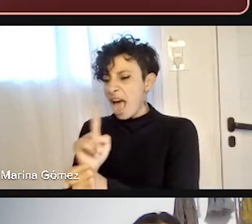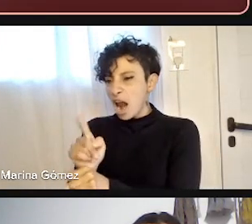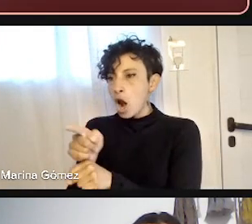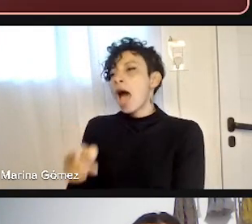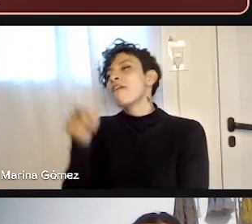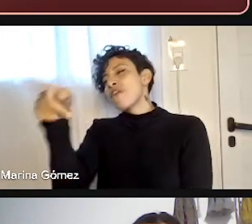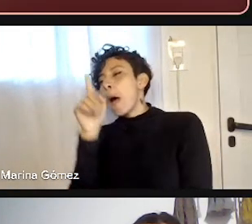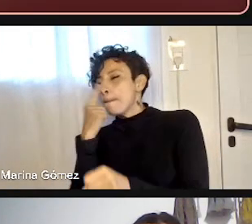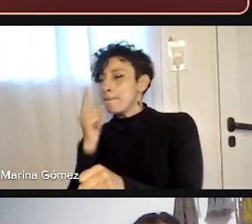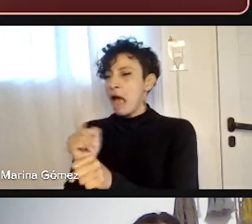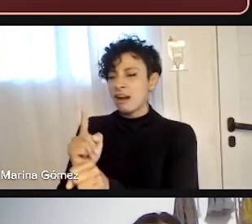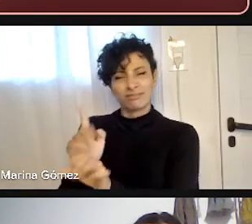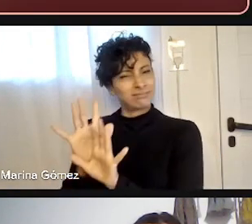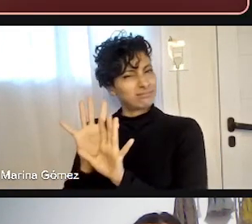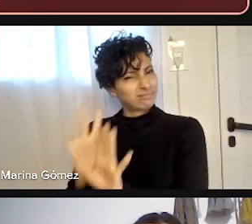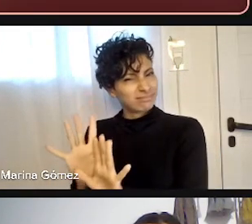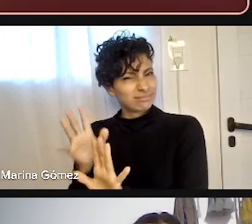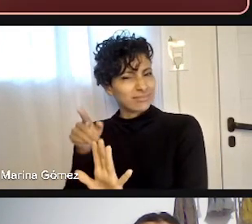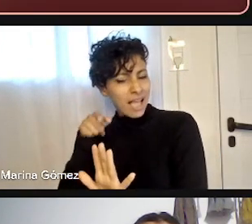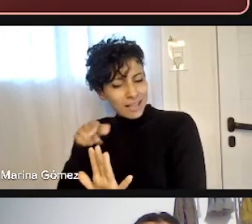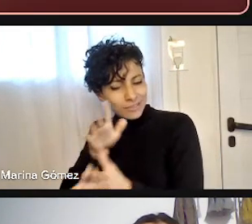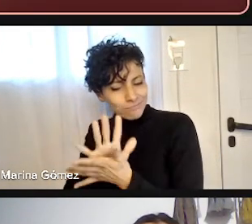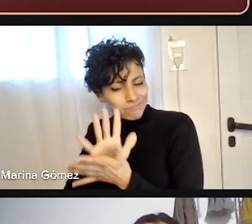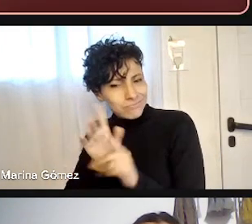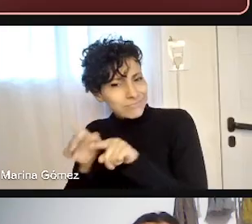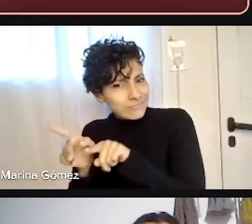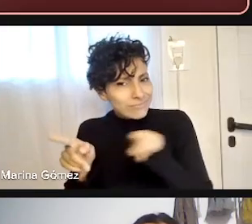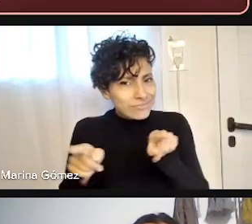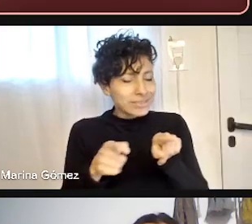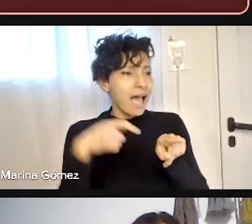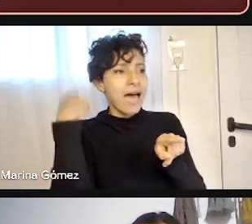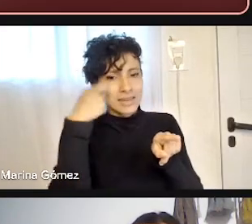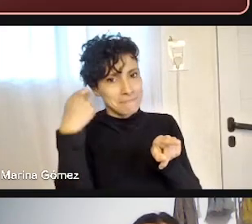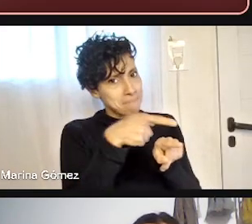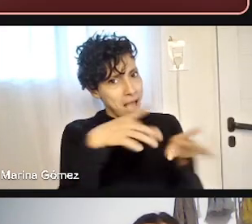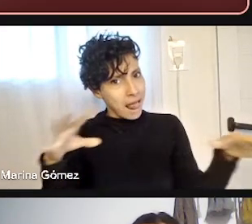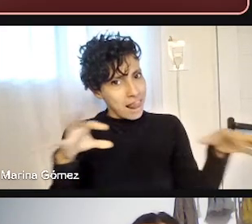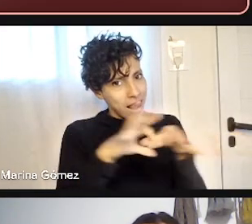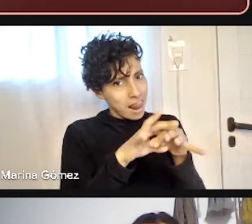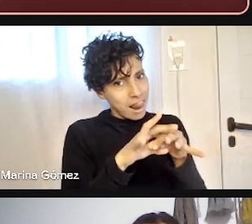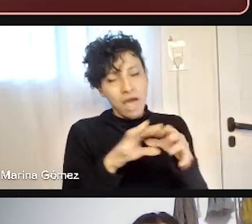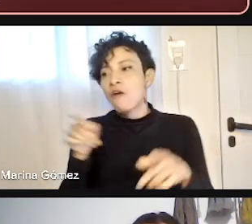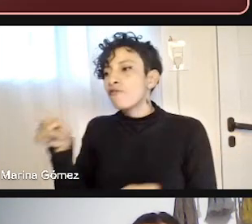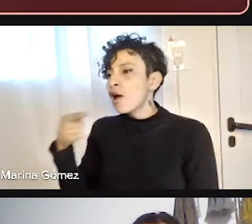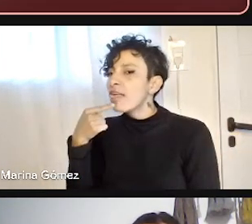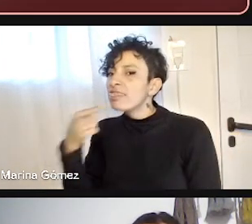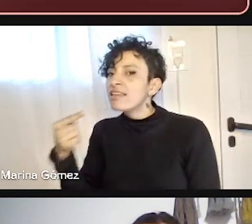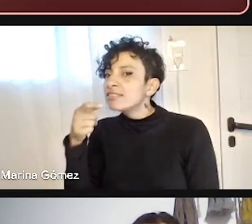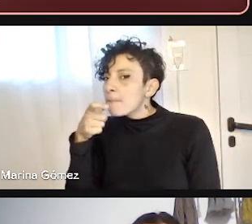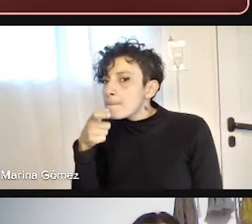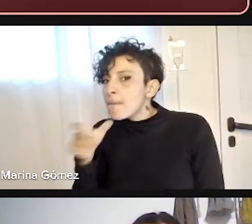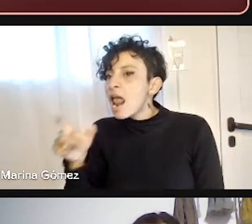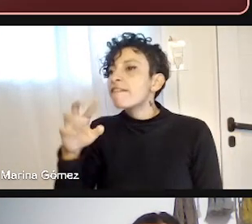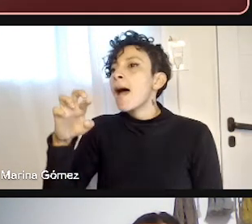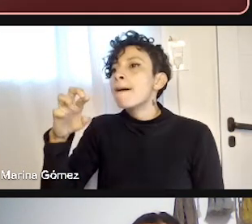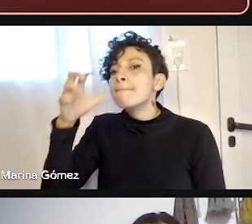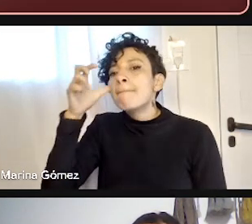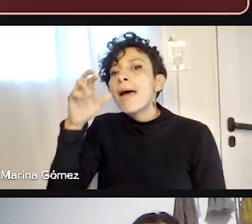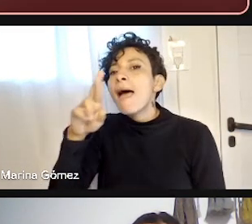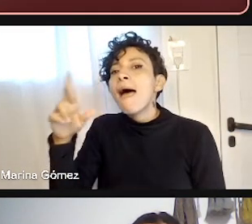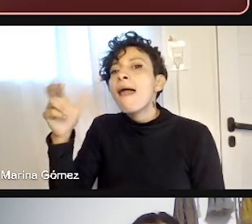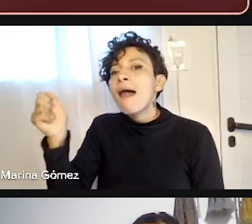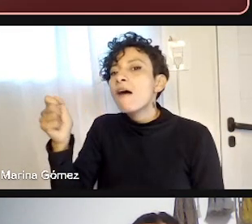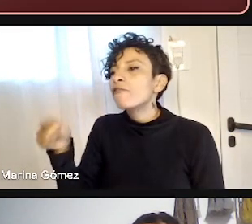estás queriendo decir a tu compañera cuando le decís que es una perra? Y hay diferentes contextos, diferentes significados. Aún